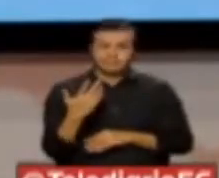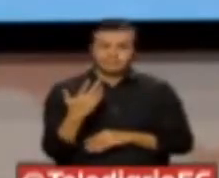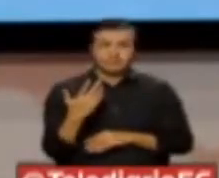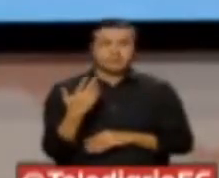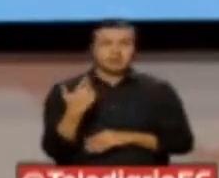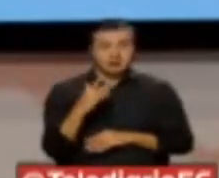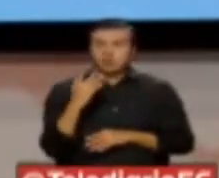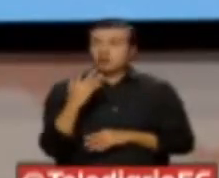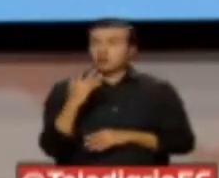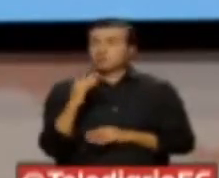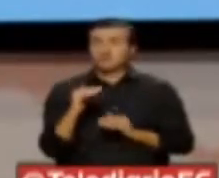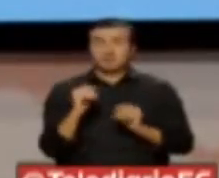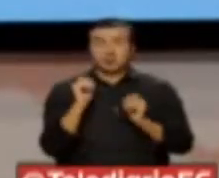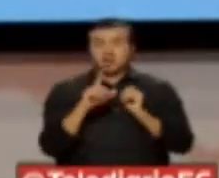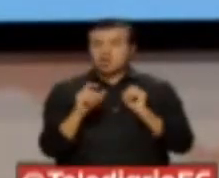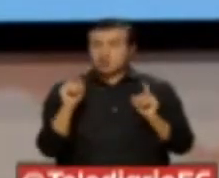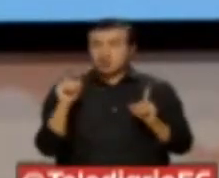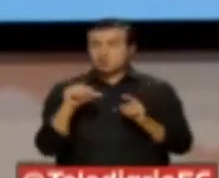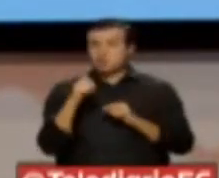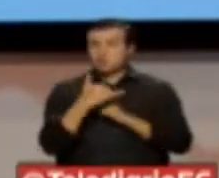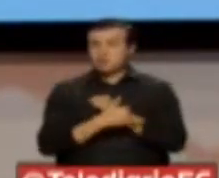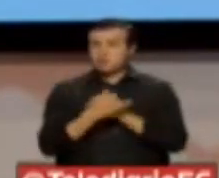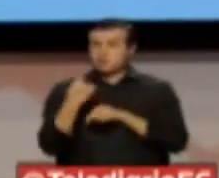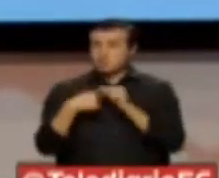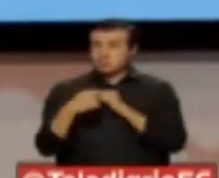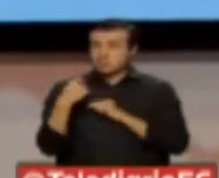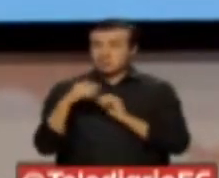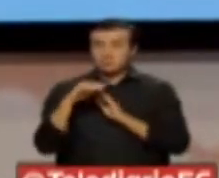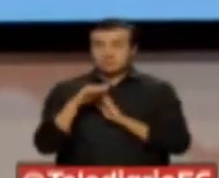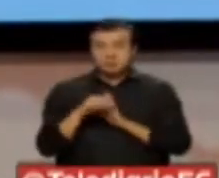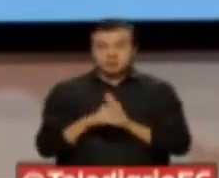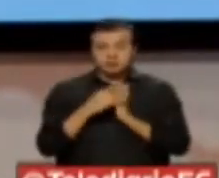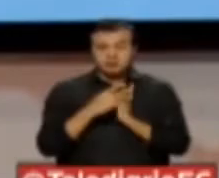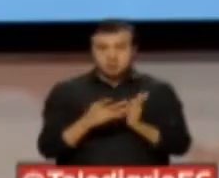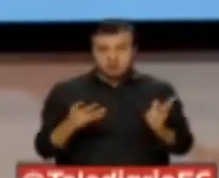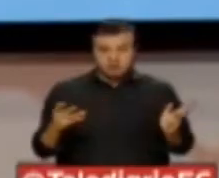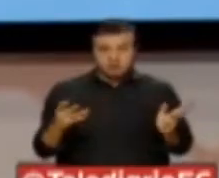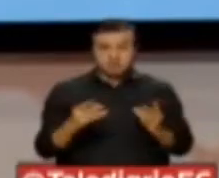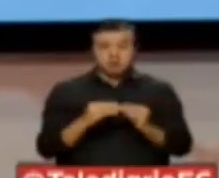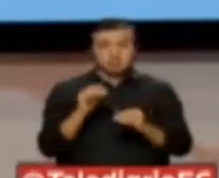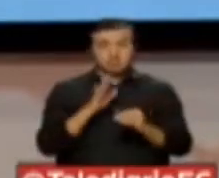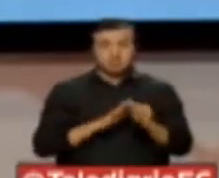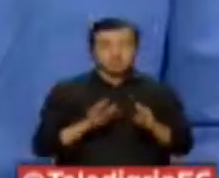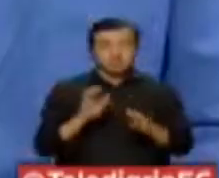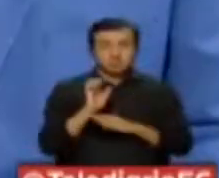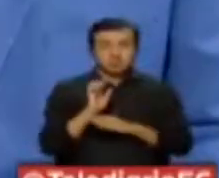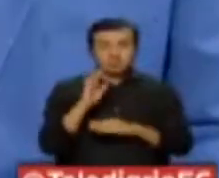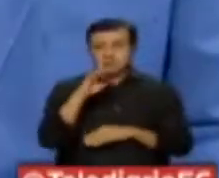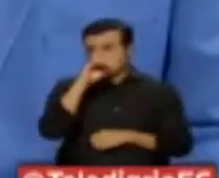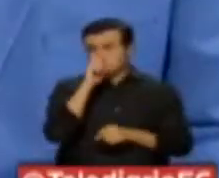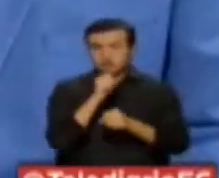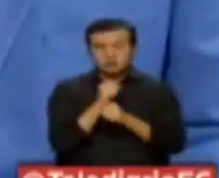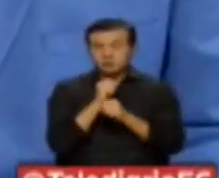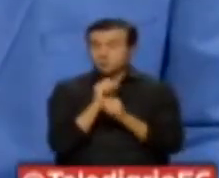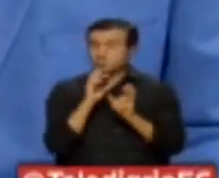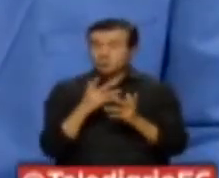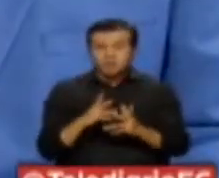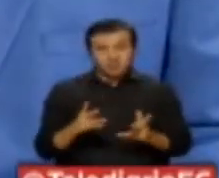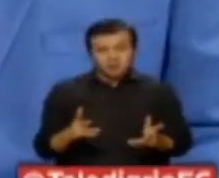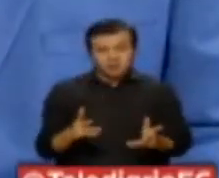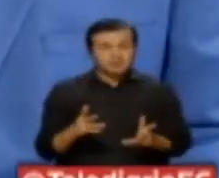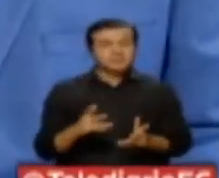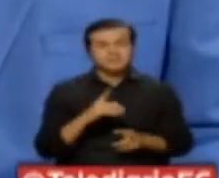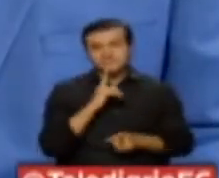que perdemos competitividad hay menos exportaciones menos producción menos divisas para el país y menos fuentes de empleo y es por eso